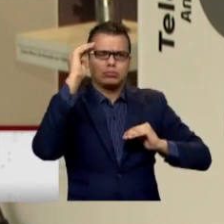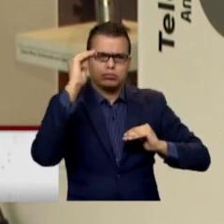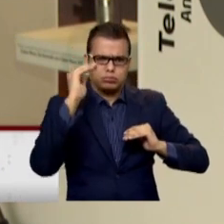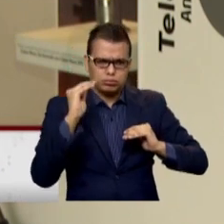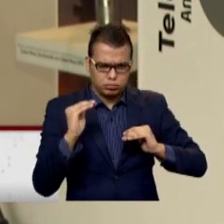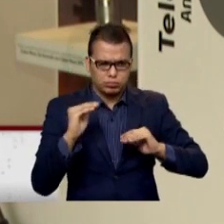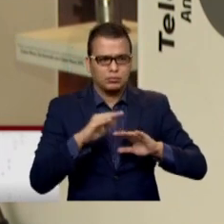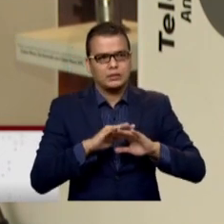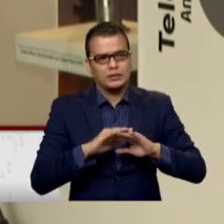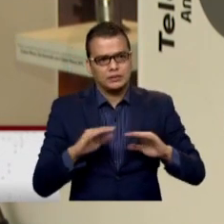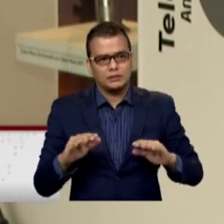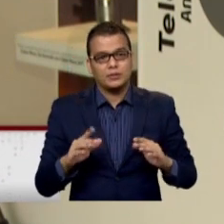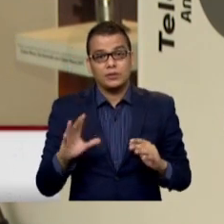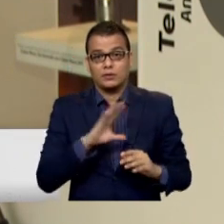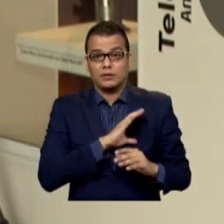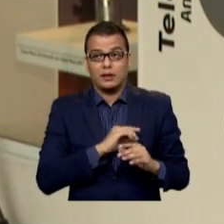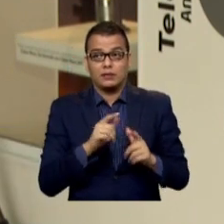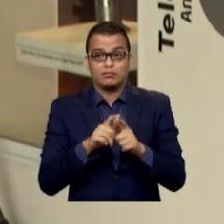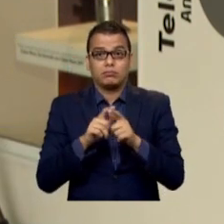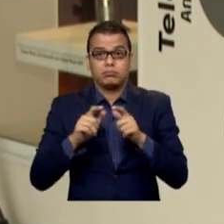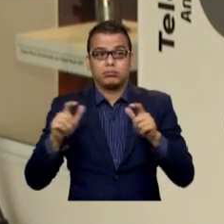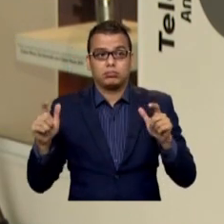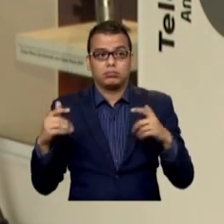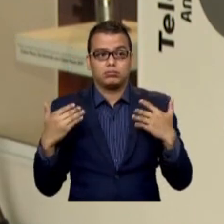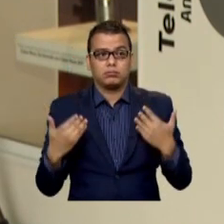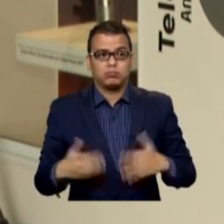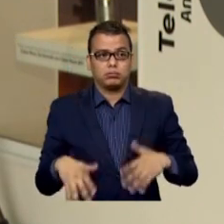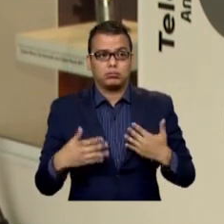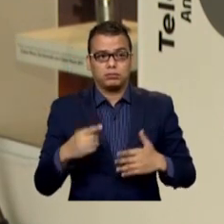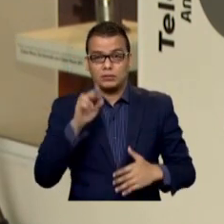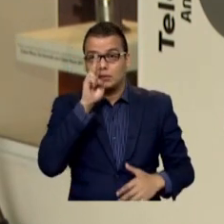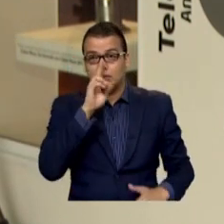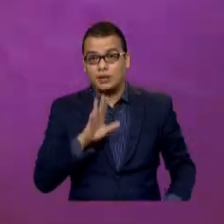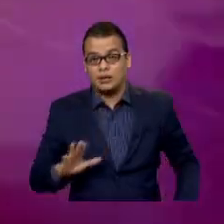Cali sigue siendo un epicentro del COVID-19 en el país.